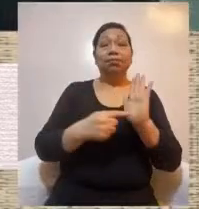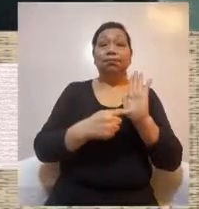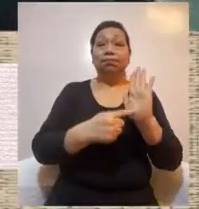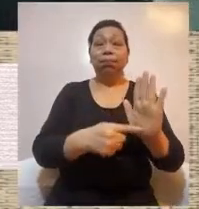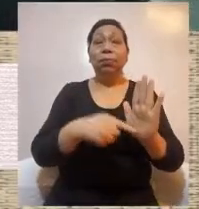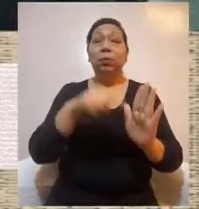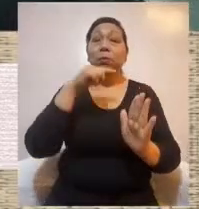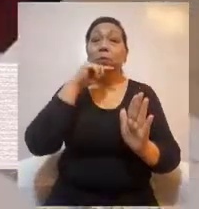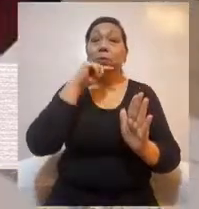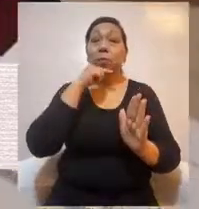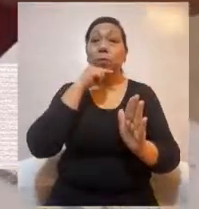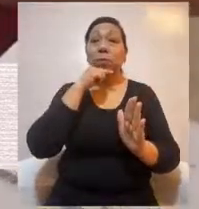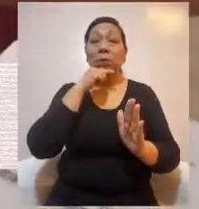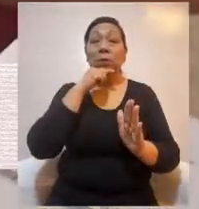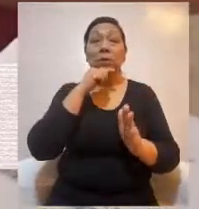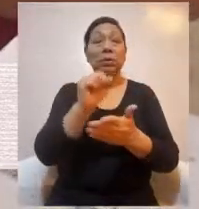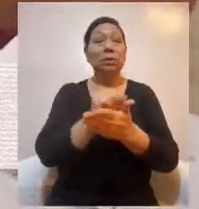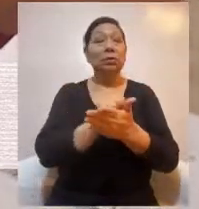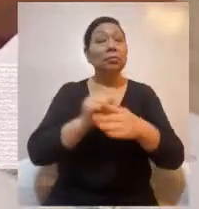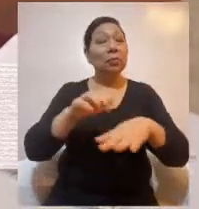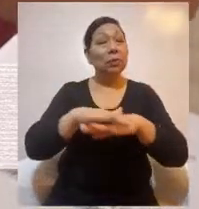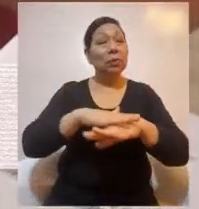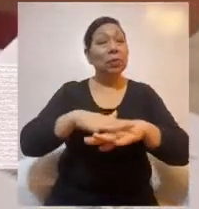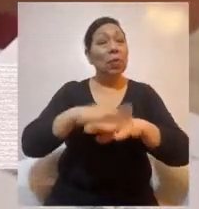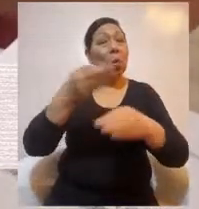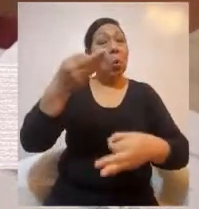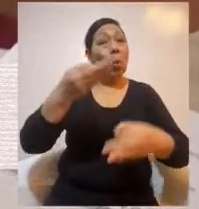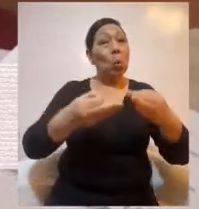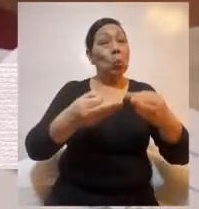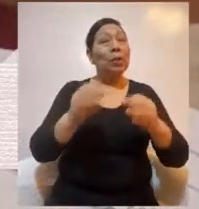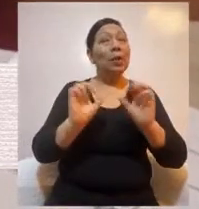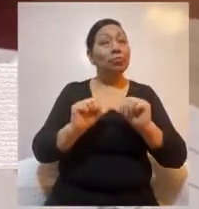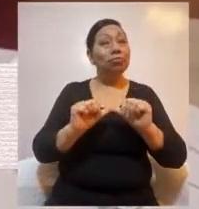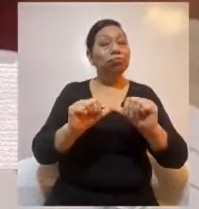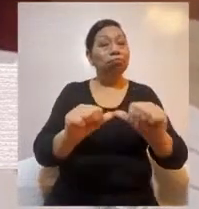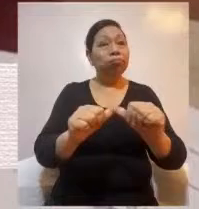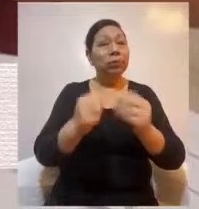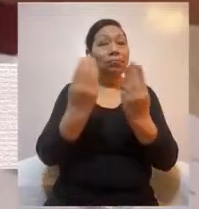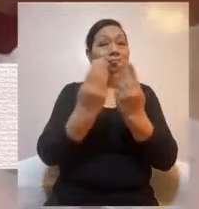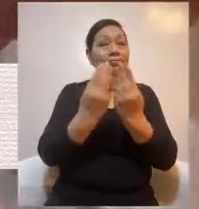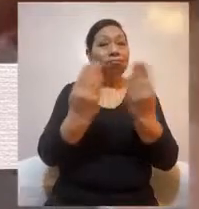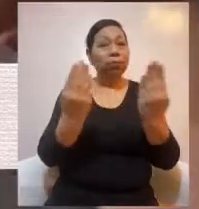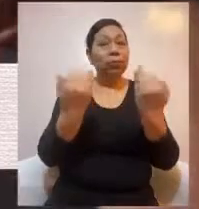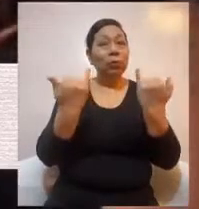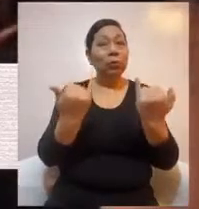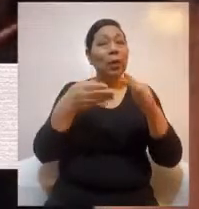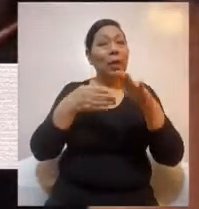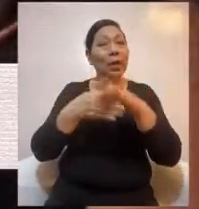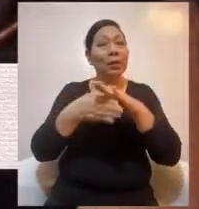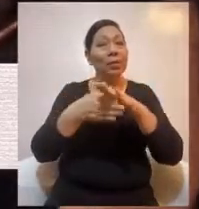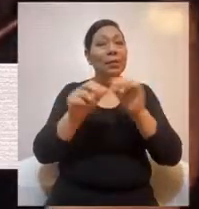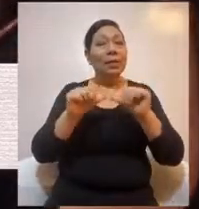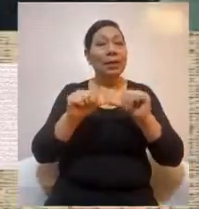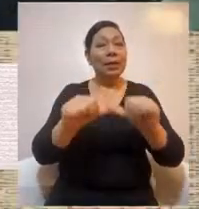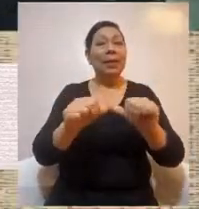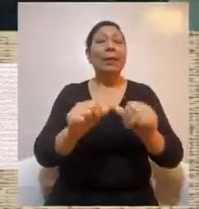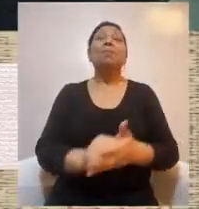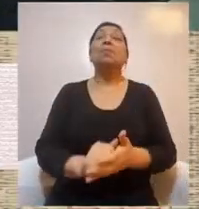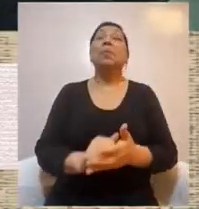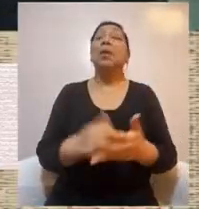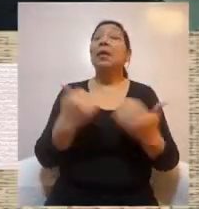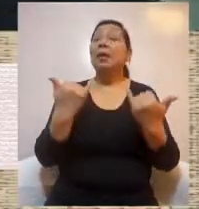la presencia de las mujeres en los sistemas de administración de justicia, aún persisten barreras que obstaculizan su acceso y